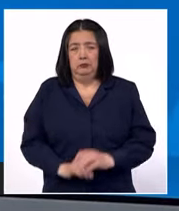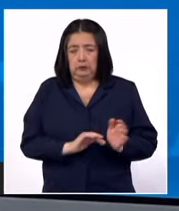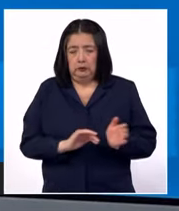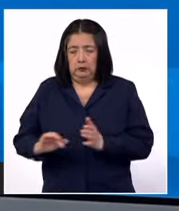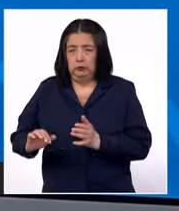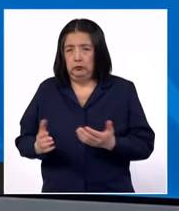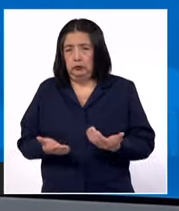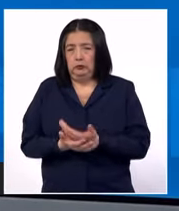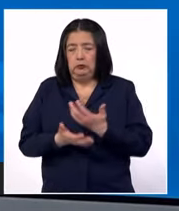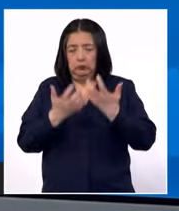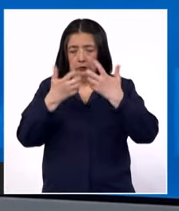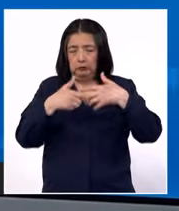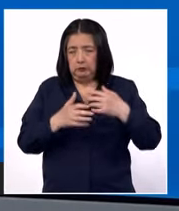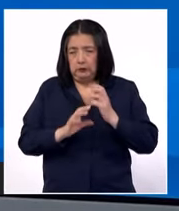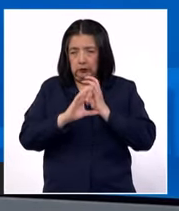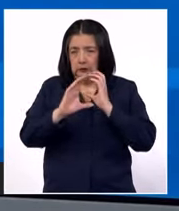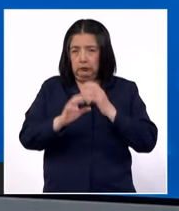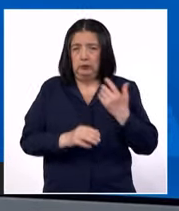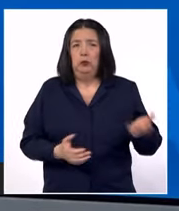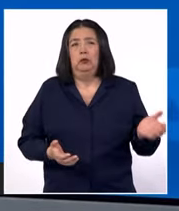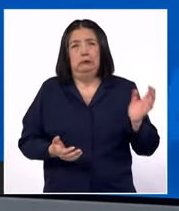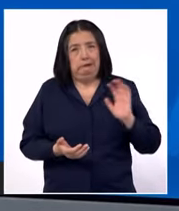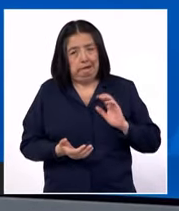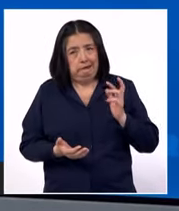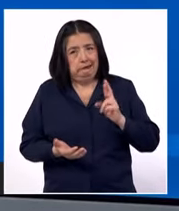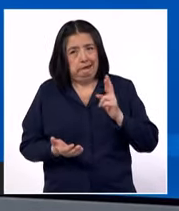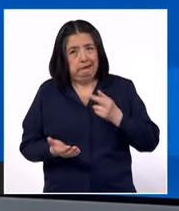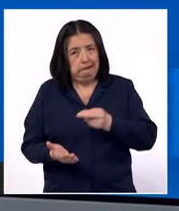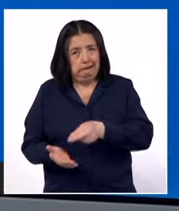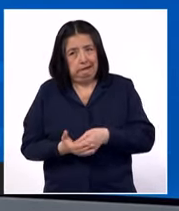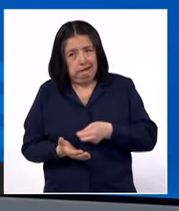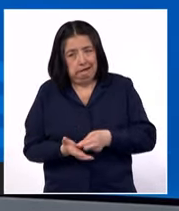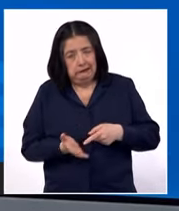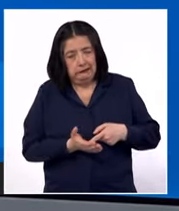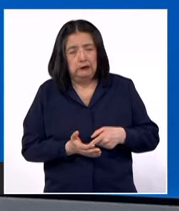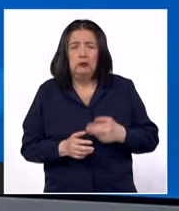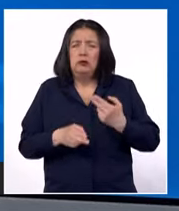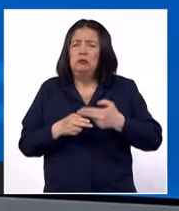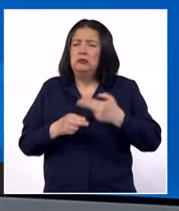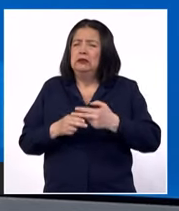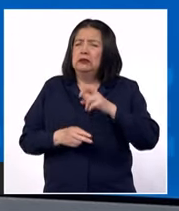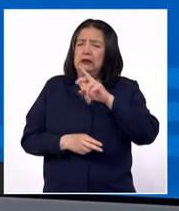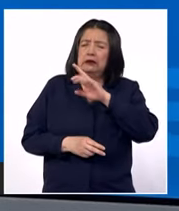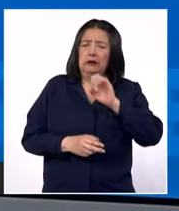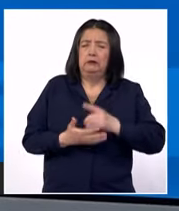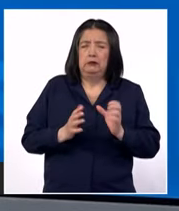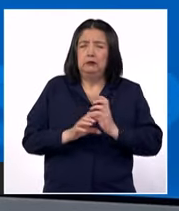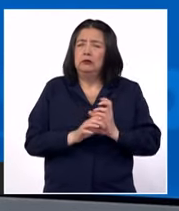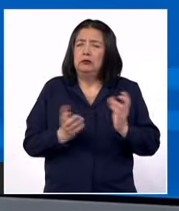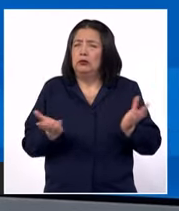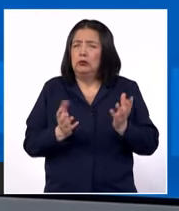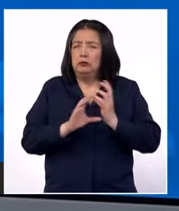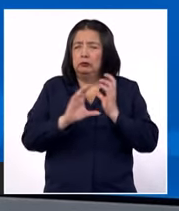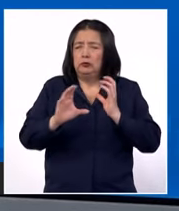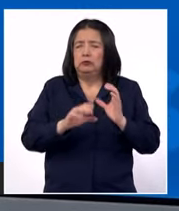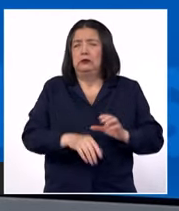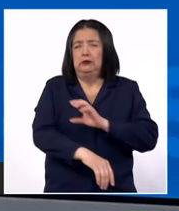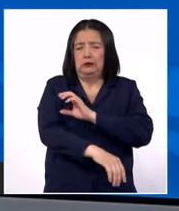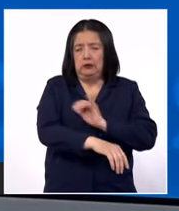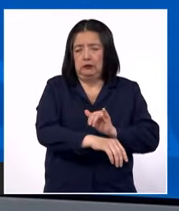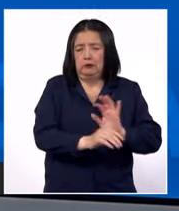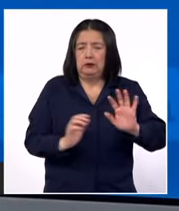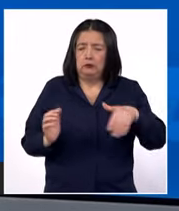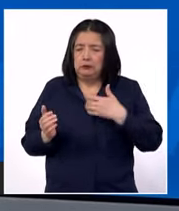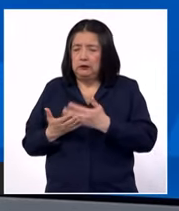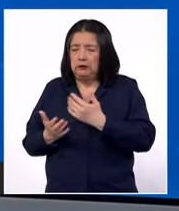Una nueva empresa de transportes denuncia ser víctima de extorsiones. Se trata del Rápido, que cubre la ruta Caraballo-Villa El Salvador. Uno de sus